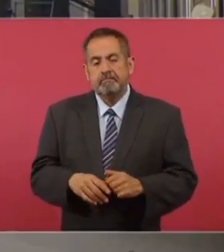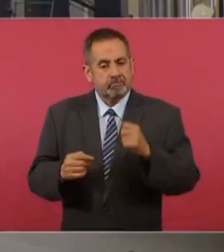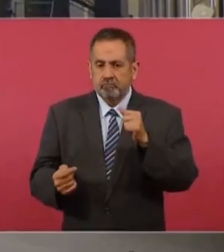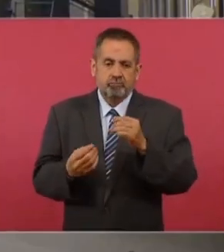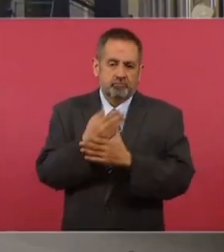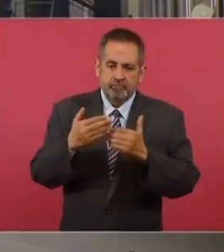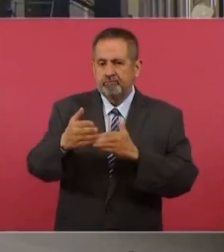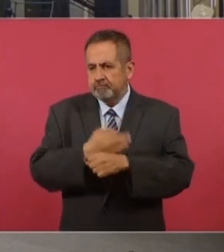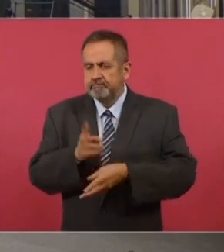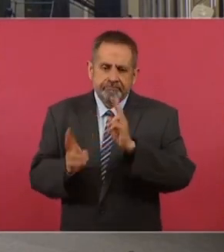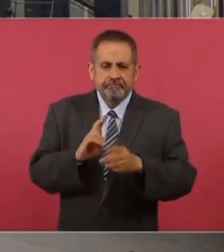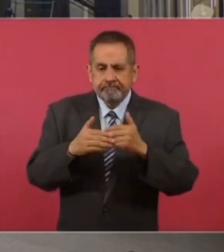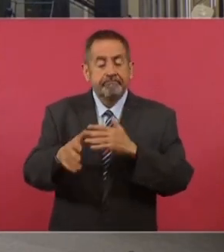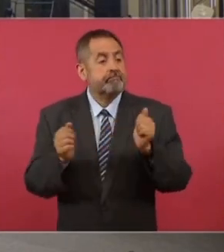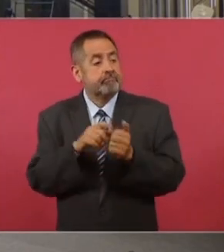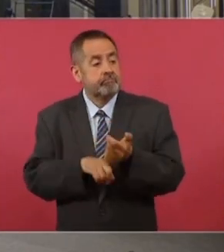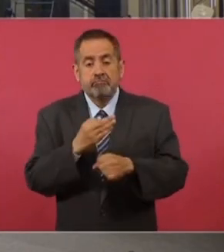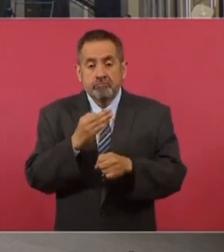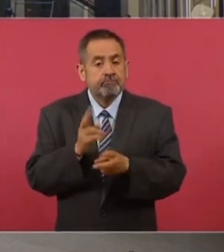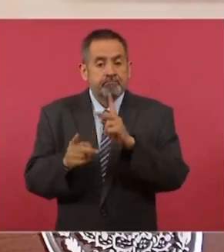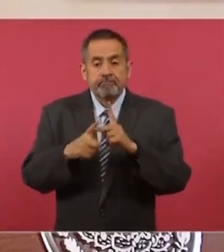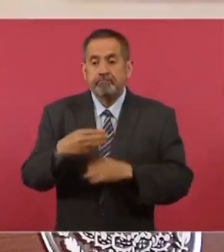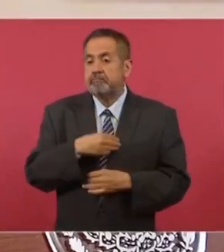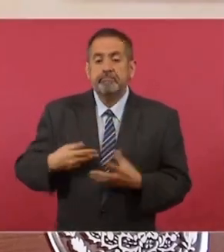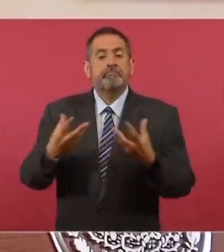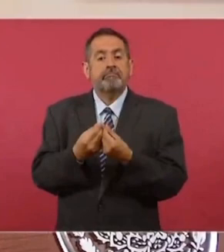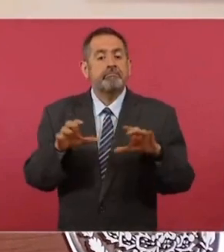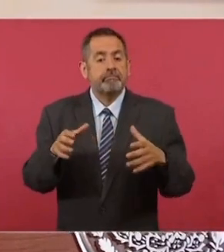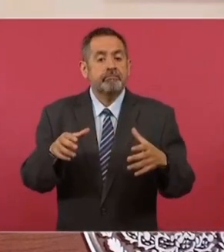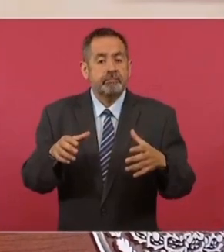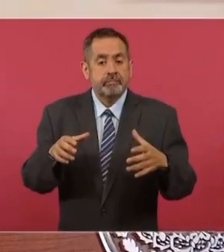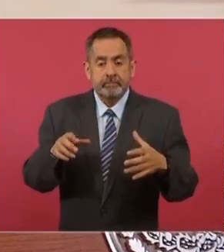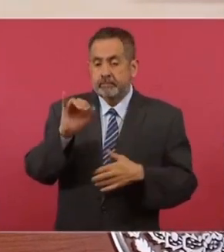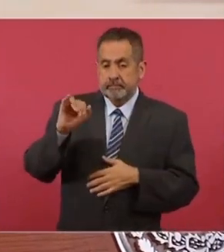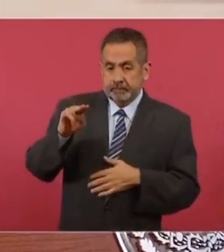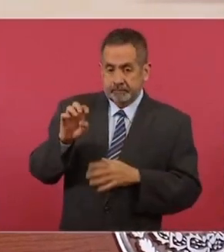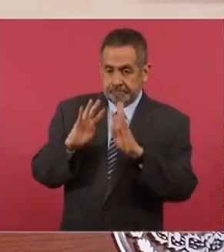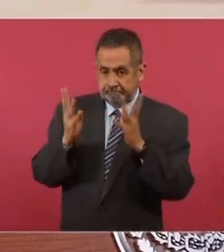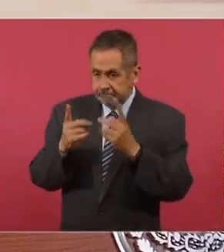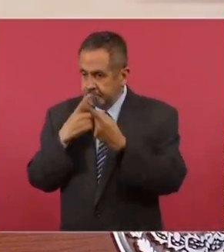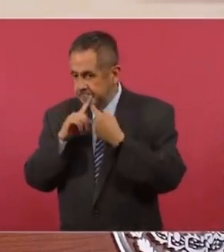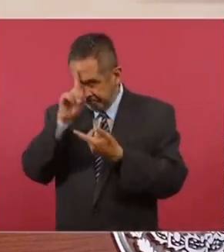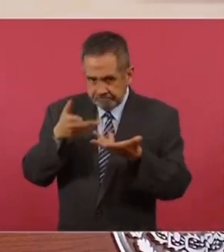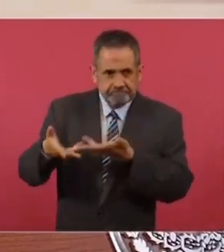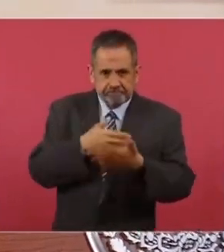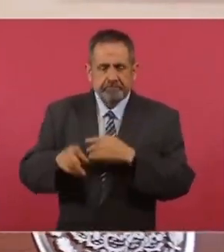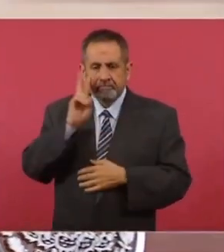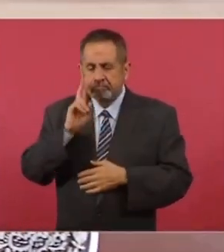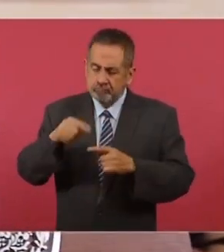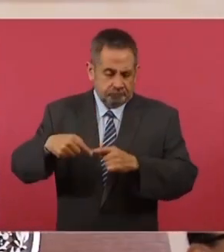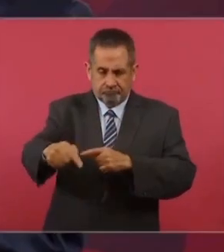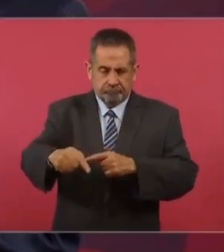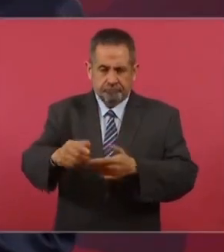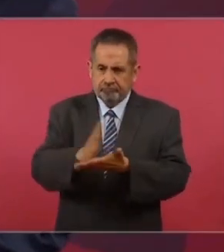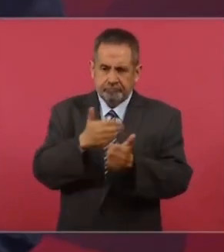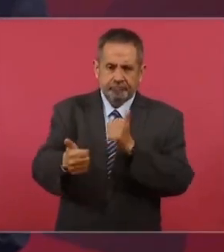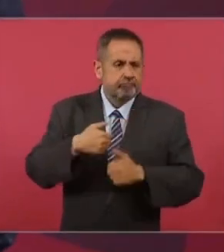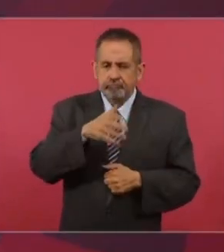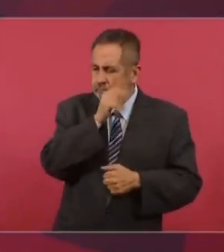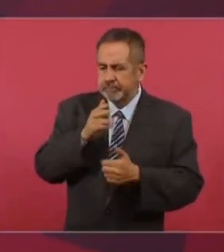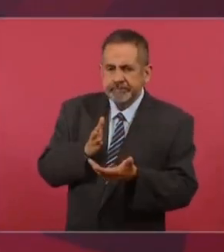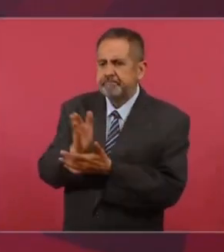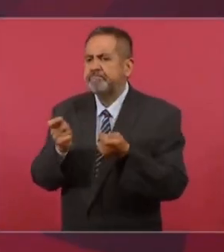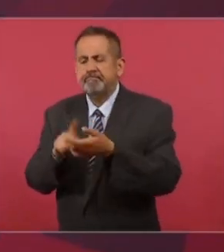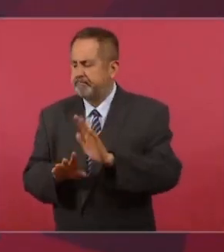una nueva etapa. Esta es una plática con los miembros del Consejo del INE y es para que actúen con absoluta independencia. Nosotros no nos